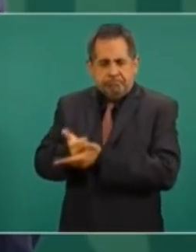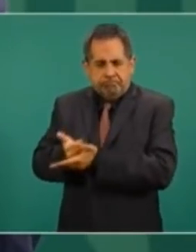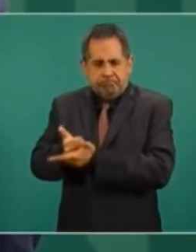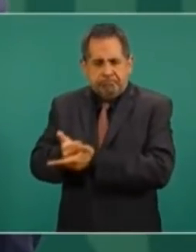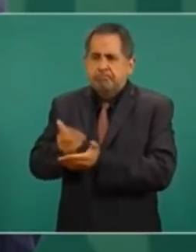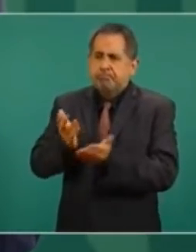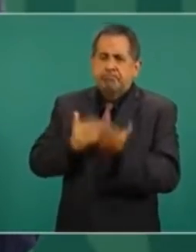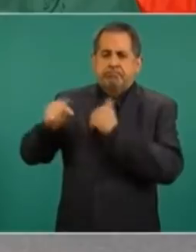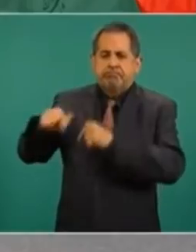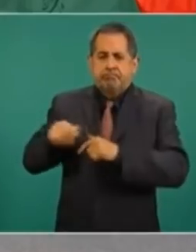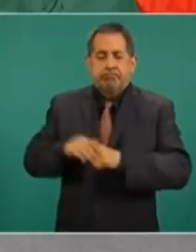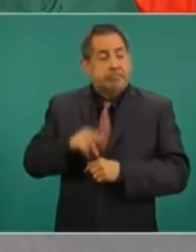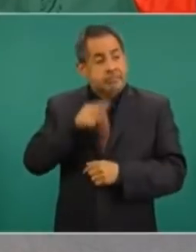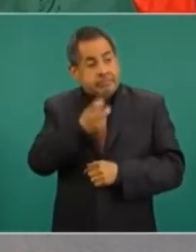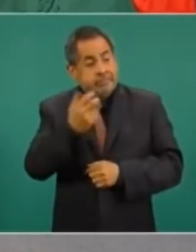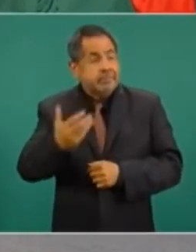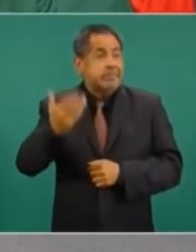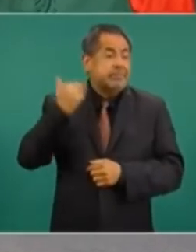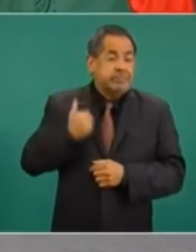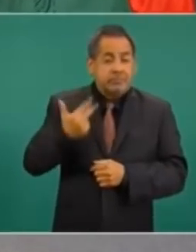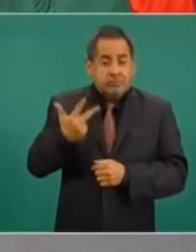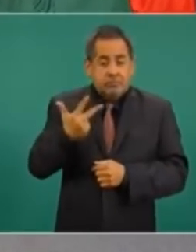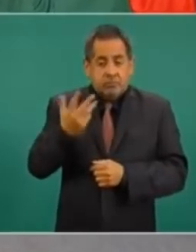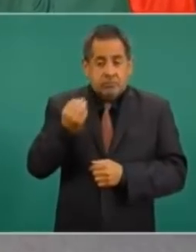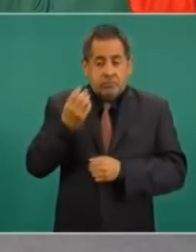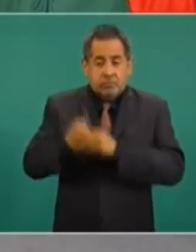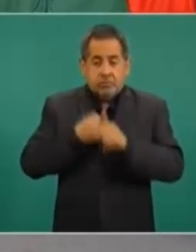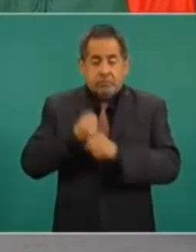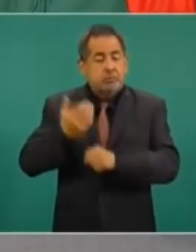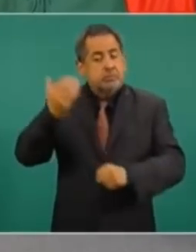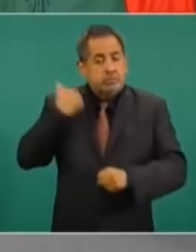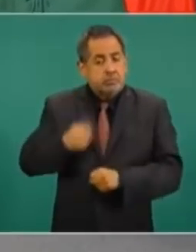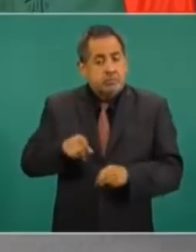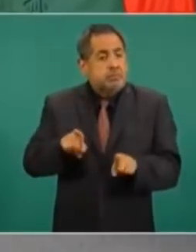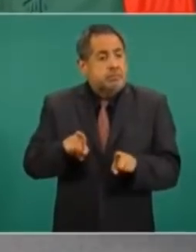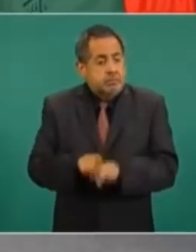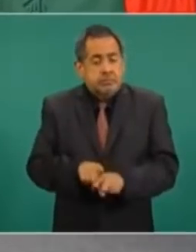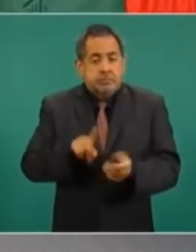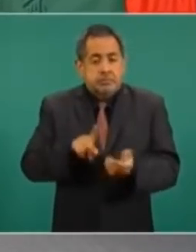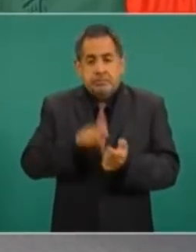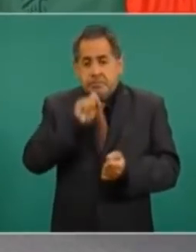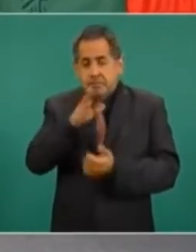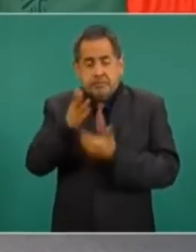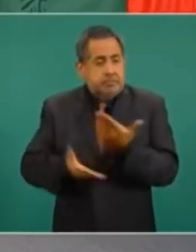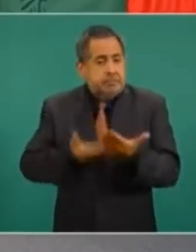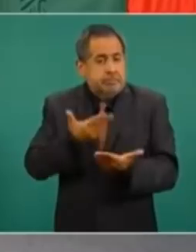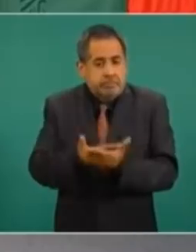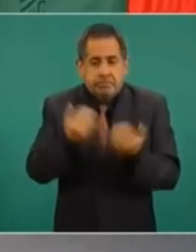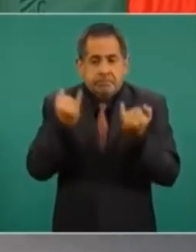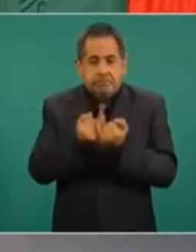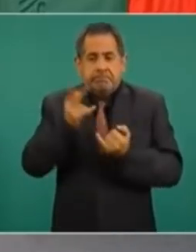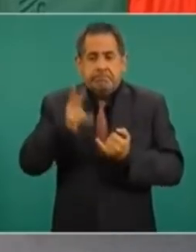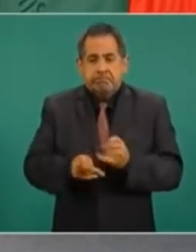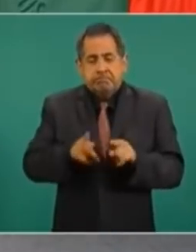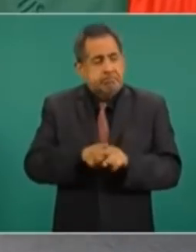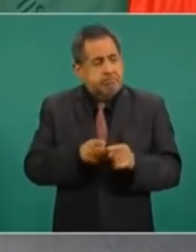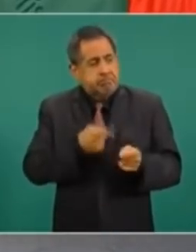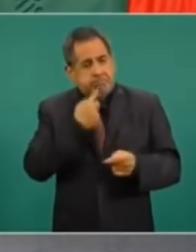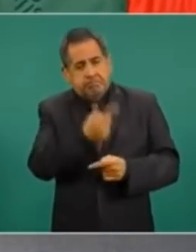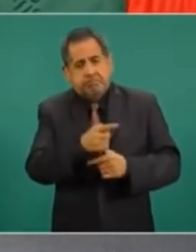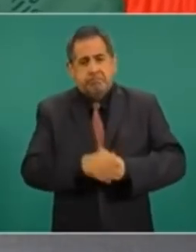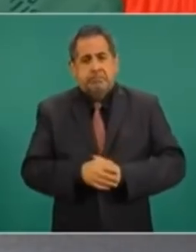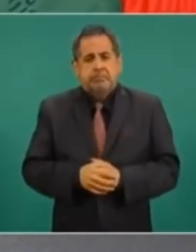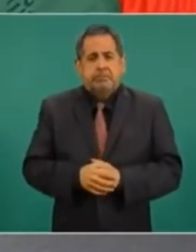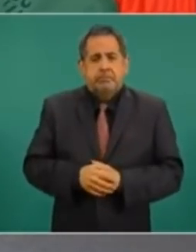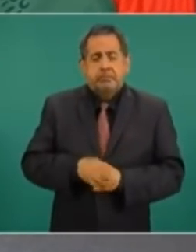Pero esto fue hace 8 años, 9 años. Y es exactamente cuál es nuestra propuesta, la misma. Y